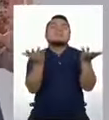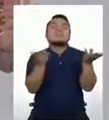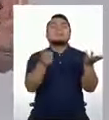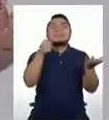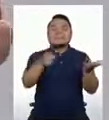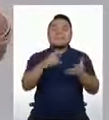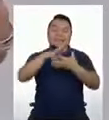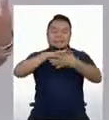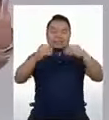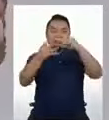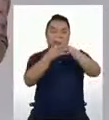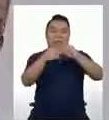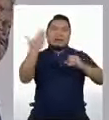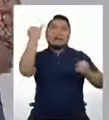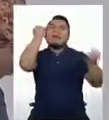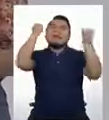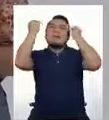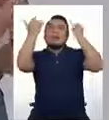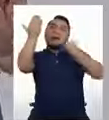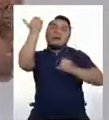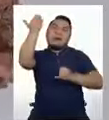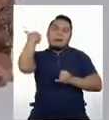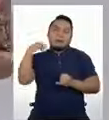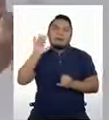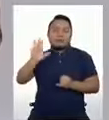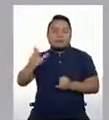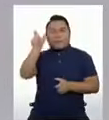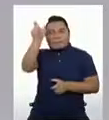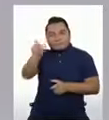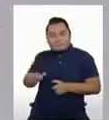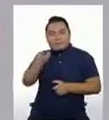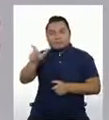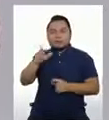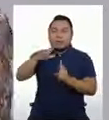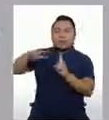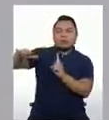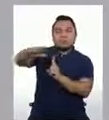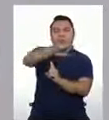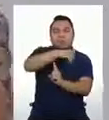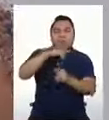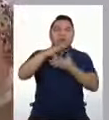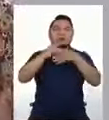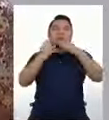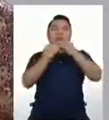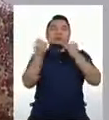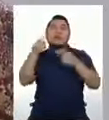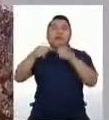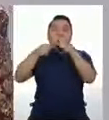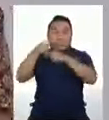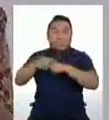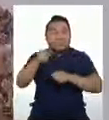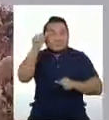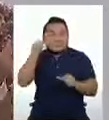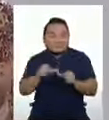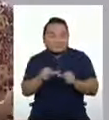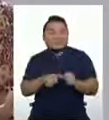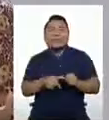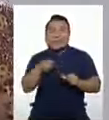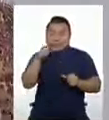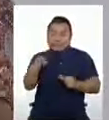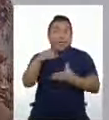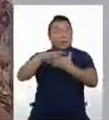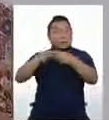historias tradicionales que se refieren a la relación del ser humano con la naturaleza? Bueno, nos dimos cuenta de que